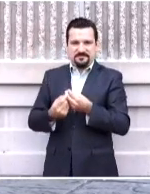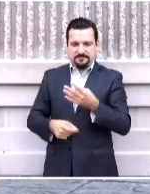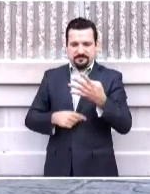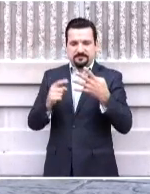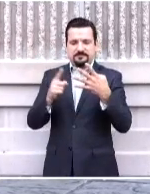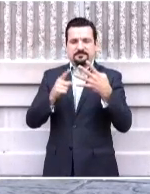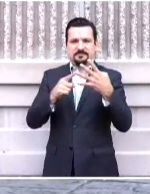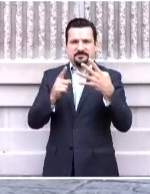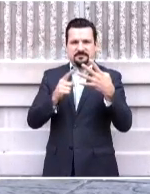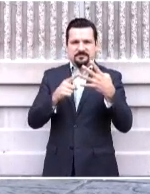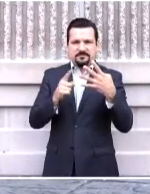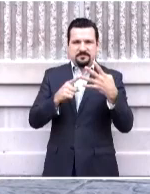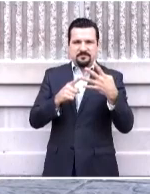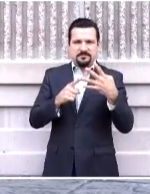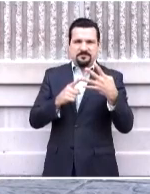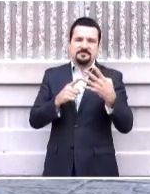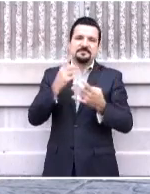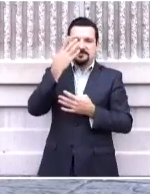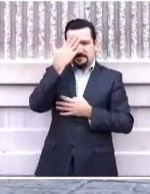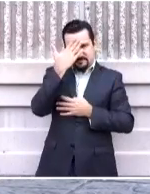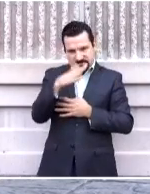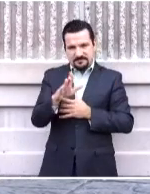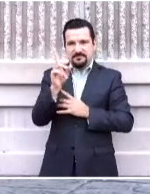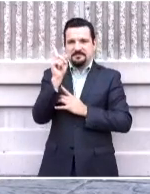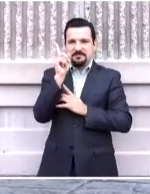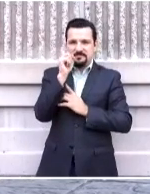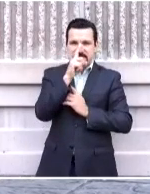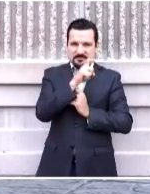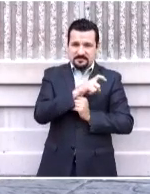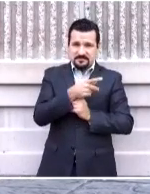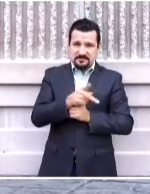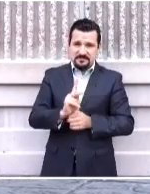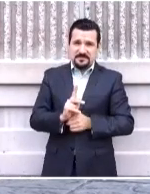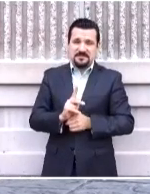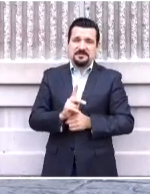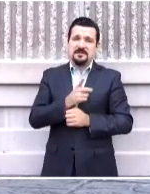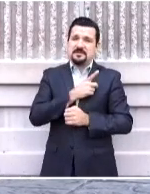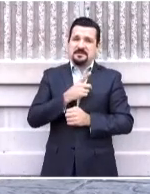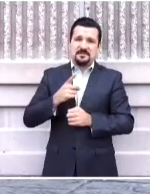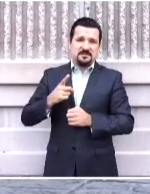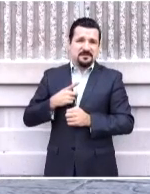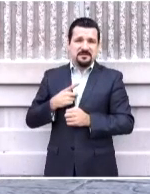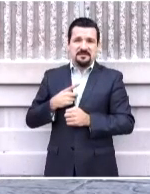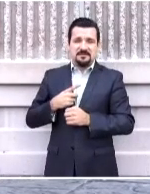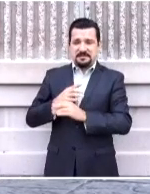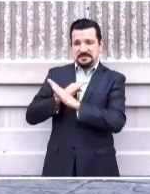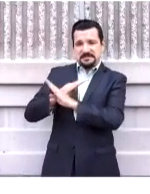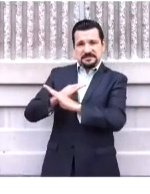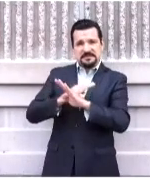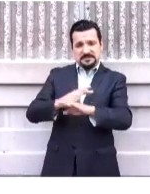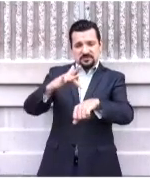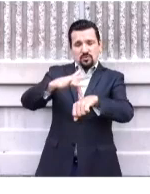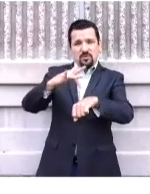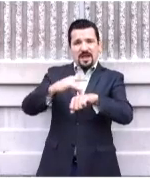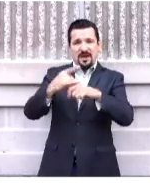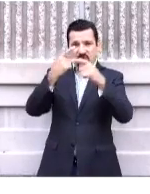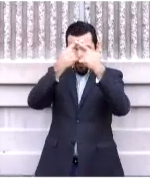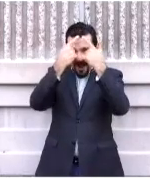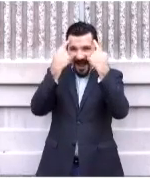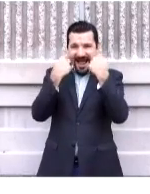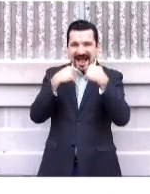tres, sé que es complicado, pero hay que evitar tocarnos la cara, sobre